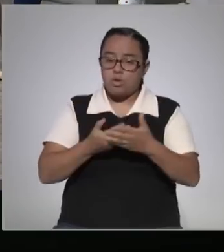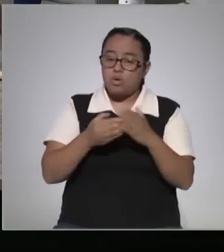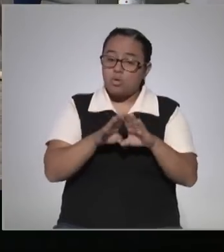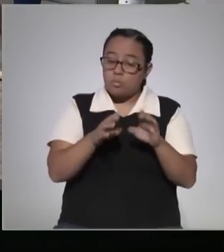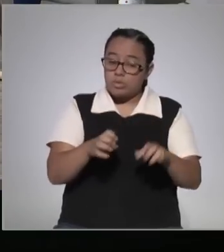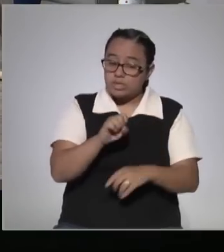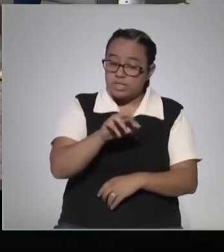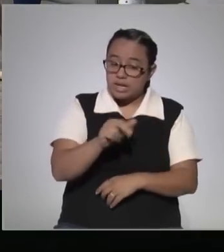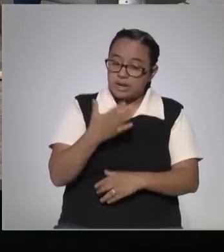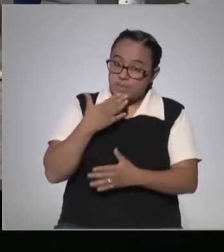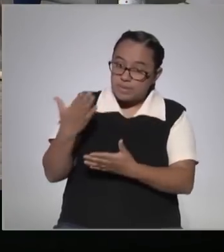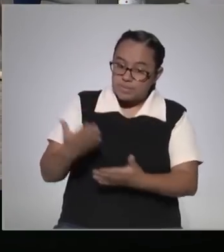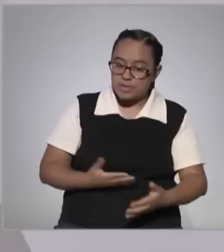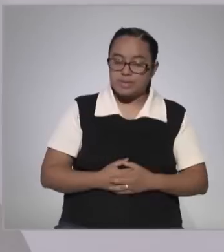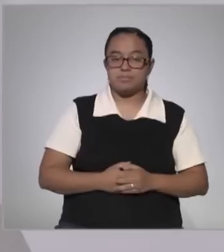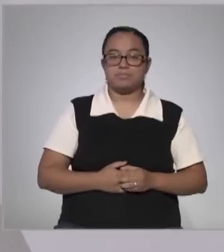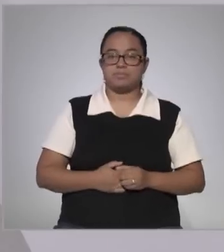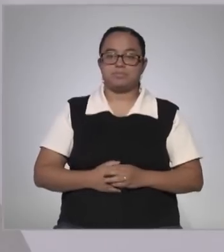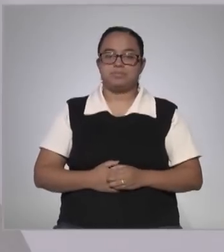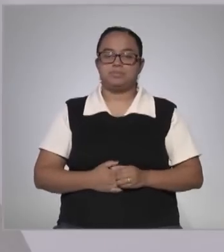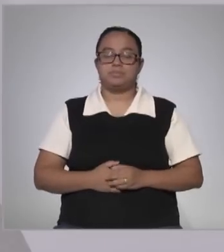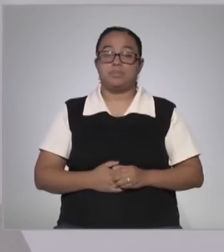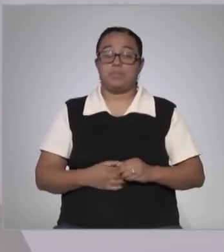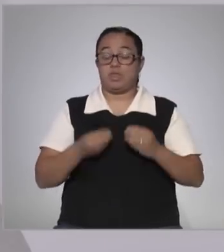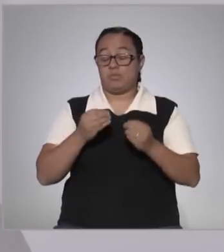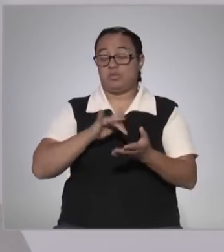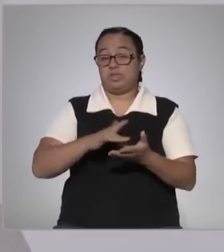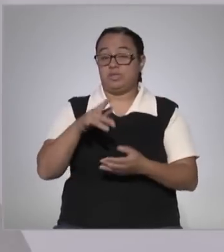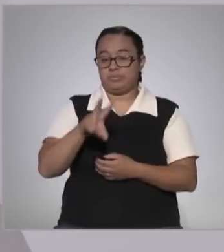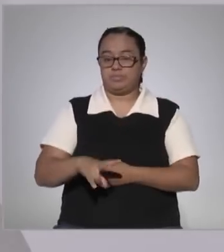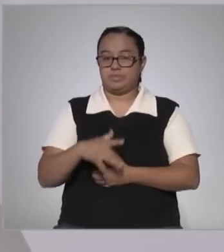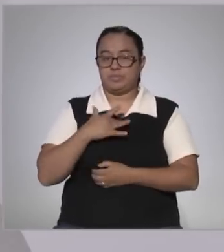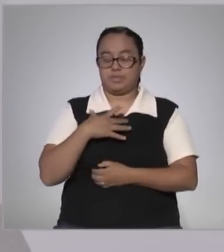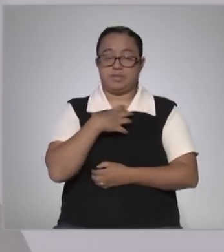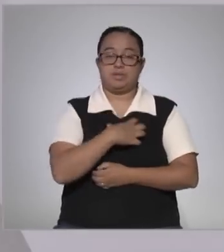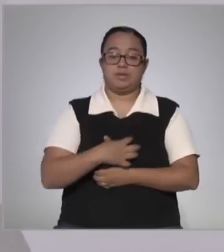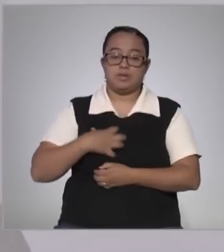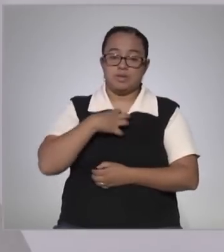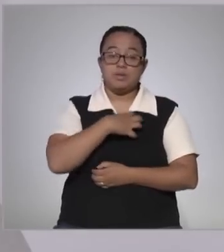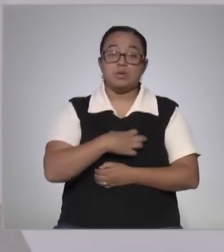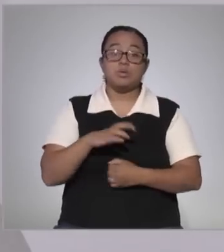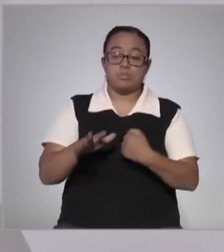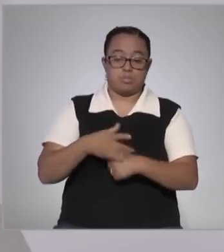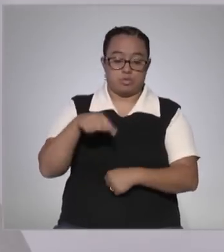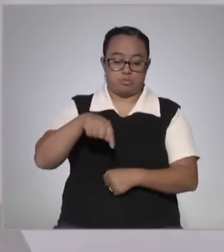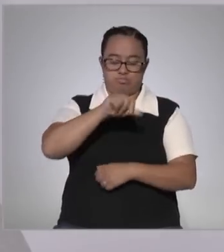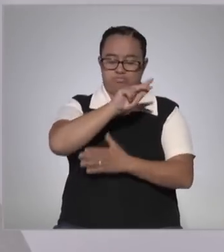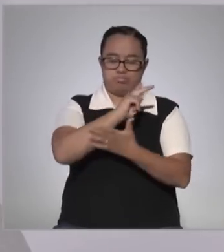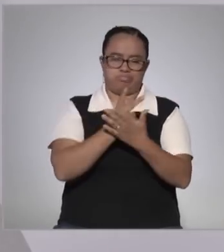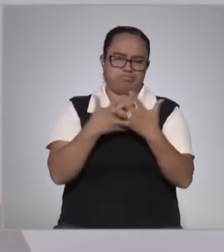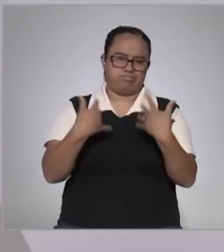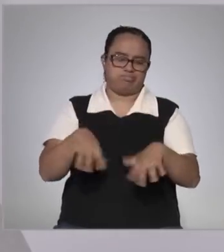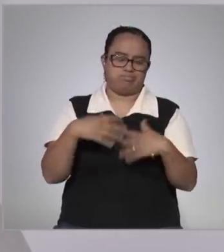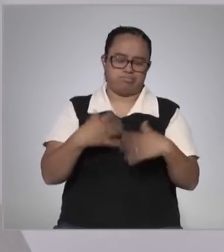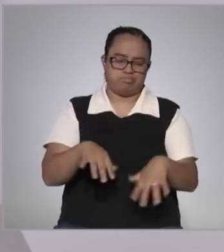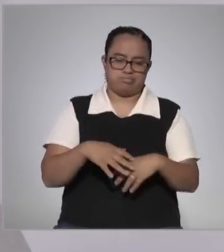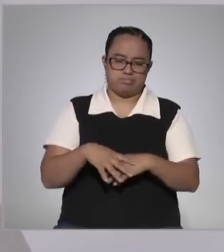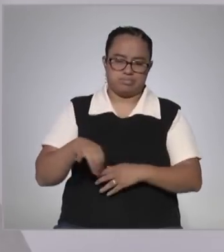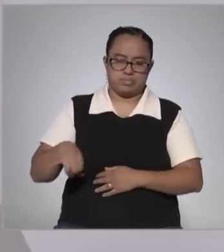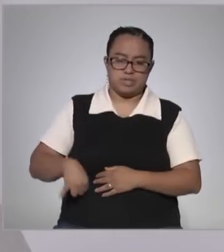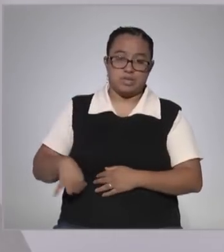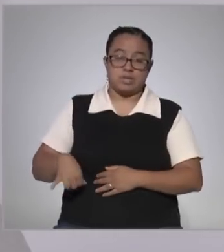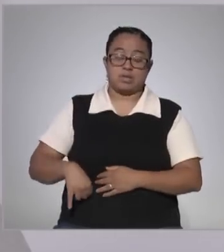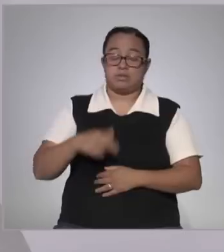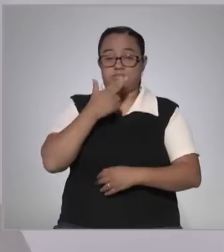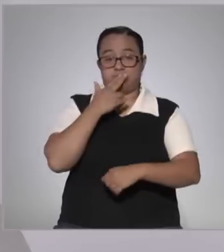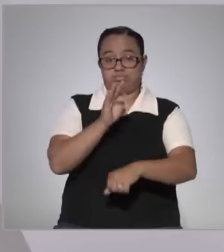estás? Bienvenida. Muchísimas gracias, muy contenta porque creo que este es un gran programa que seguramente